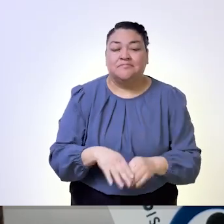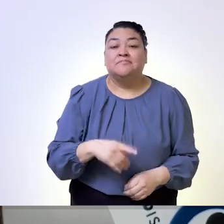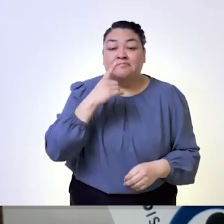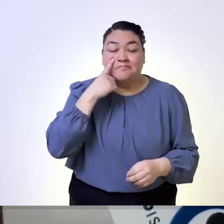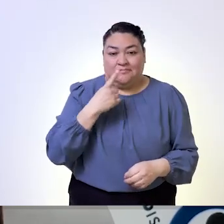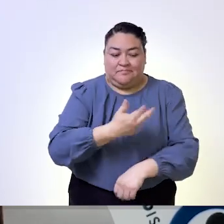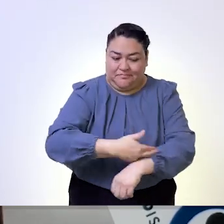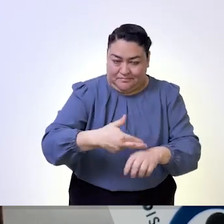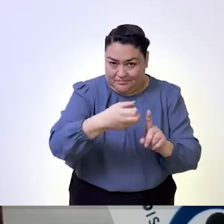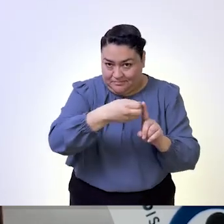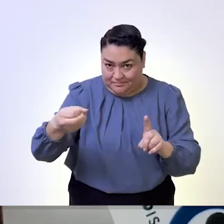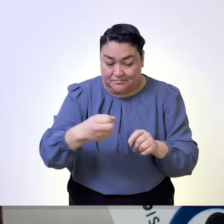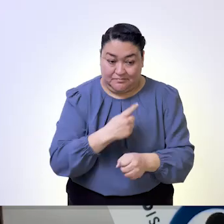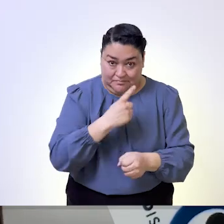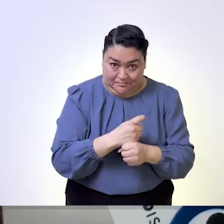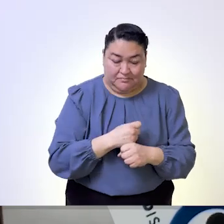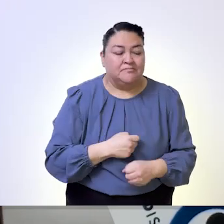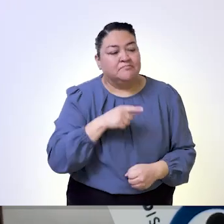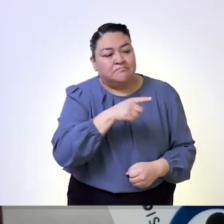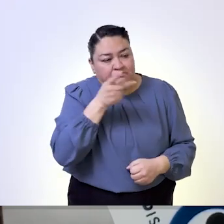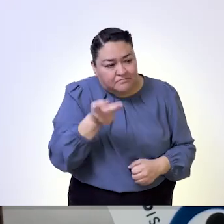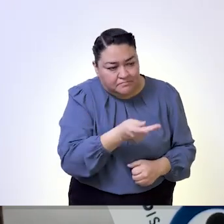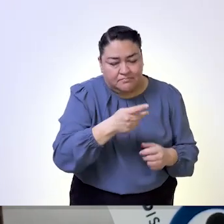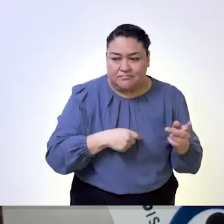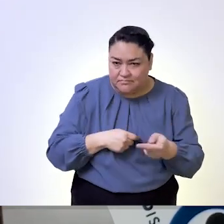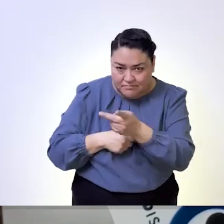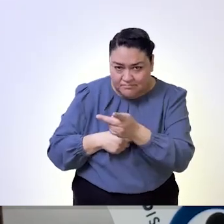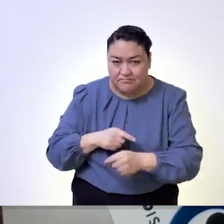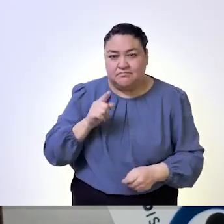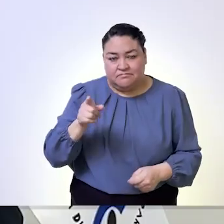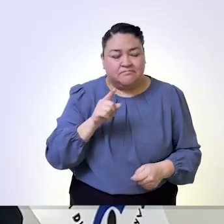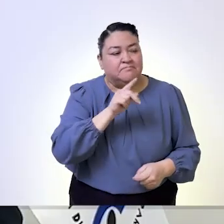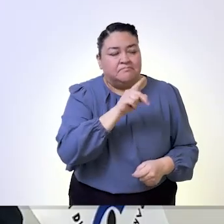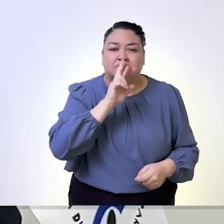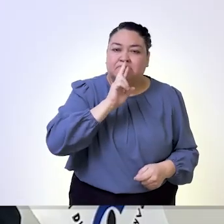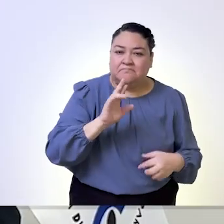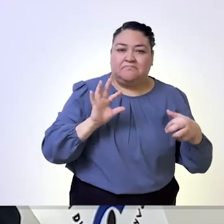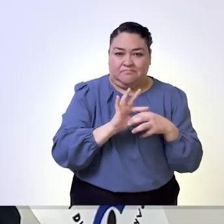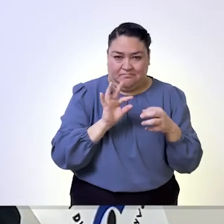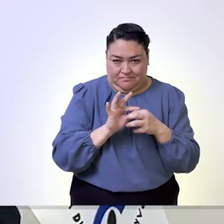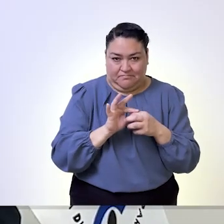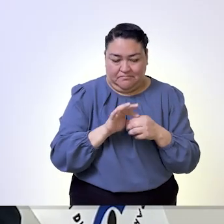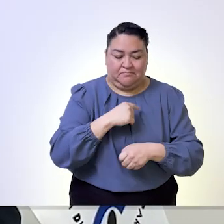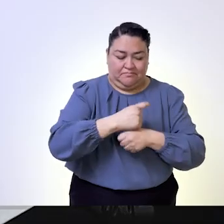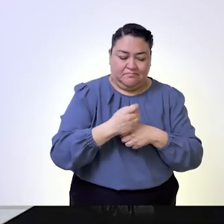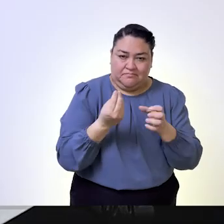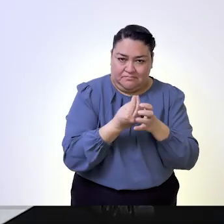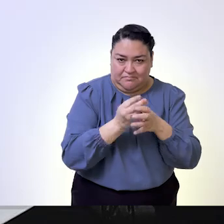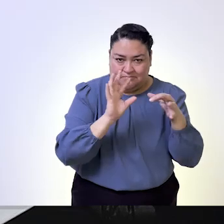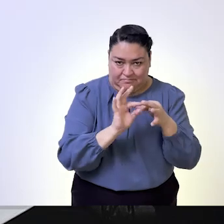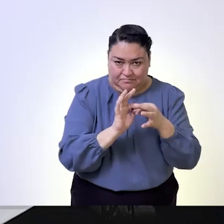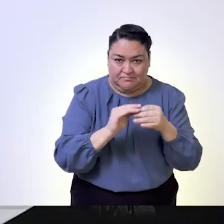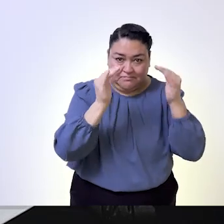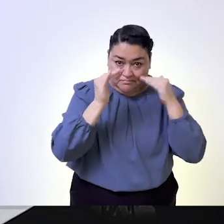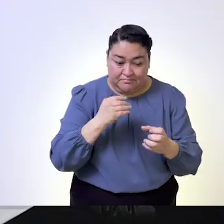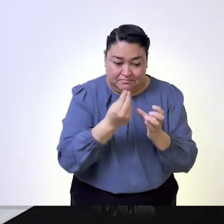La dinámica que tendremos en el mismo es que les haremos dos preguntas que nos vamos a dividir o se van a dividir en dos